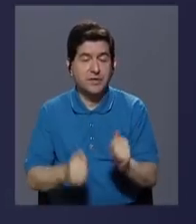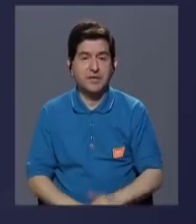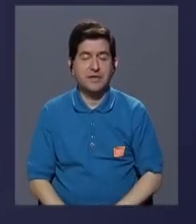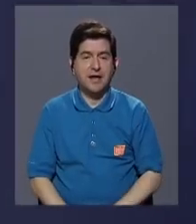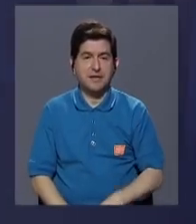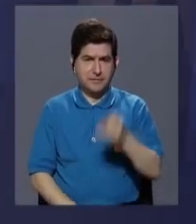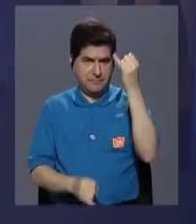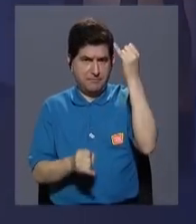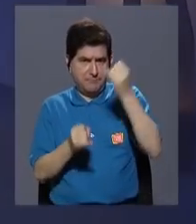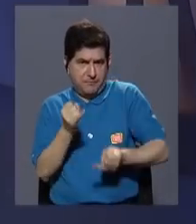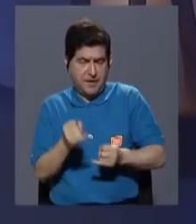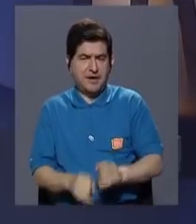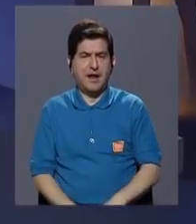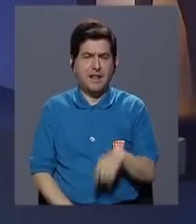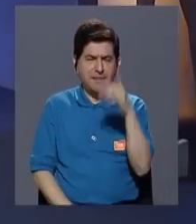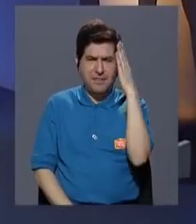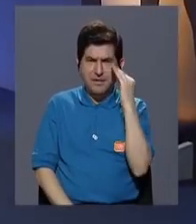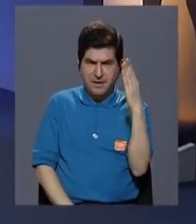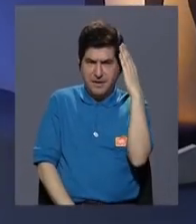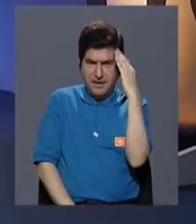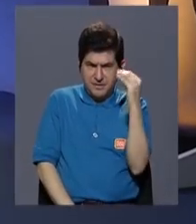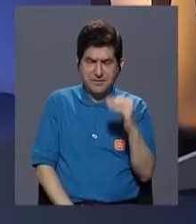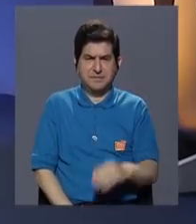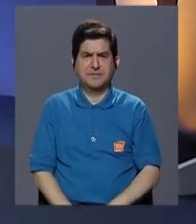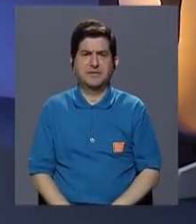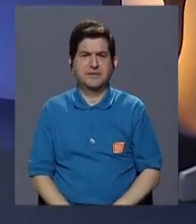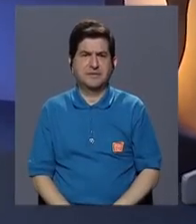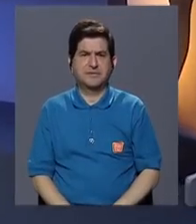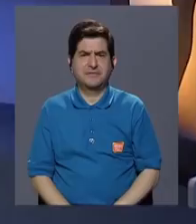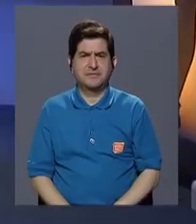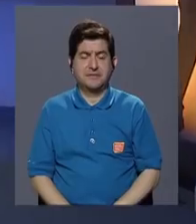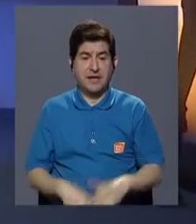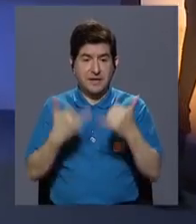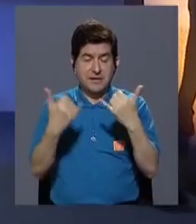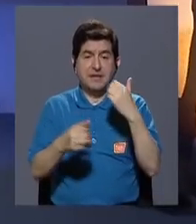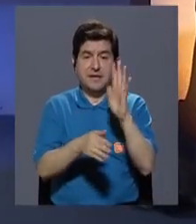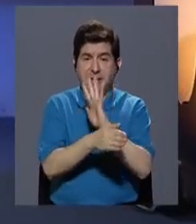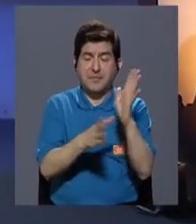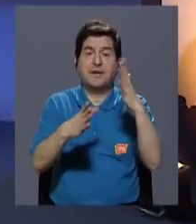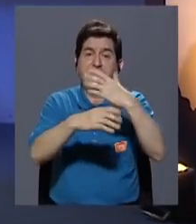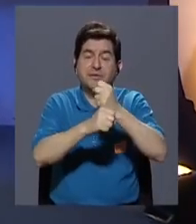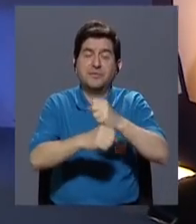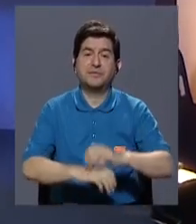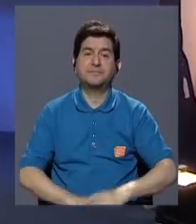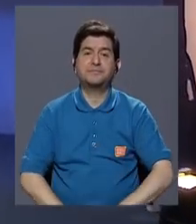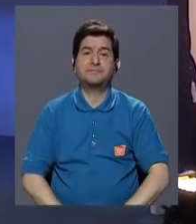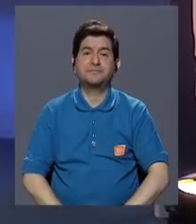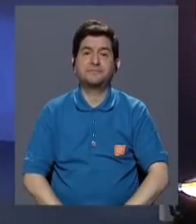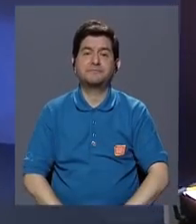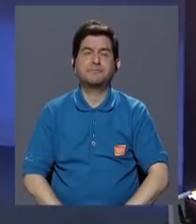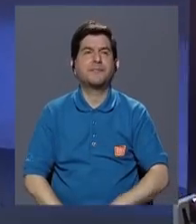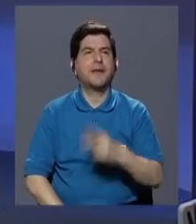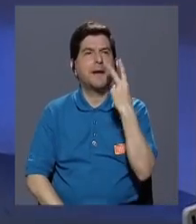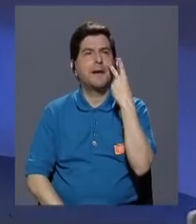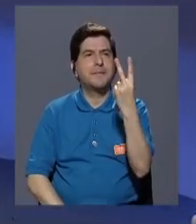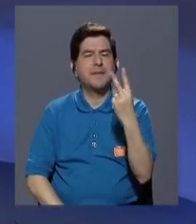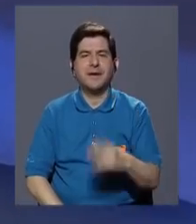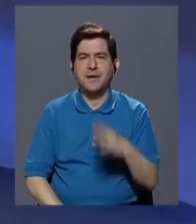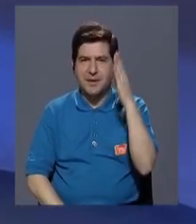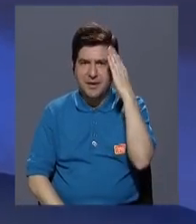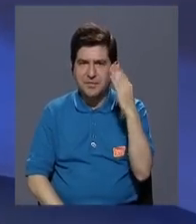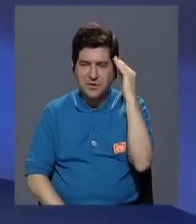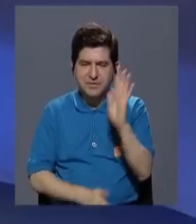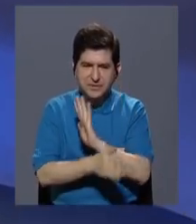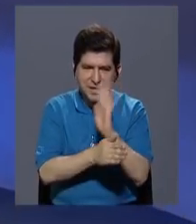esta experiencia de haber hecho esta película bueno yo creo que la experiencia hacer una película es una experiencia